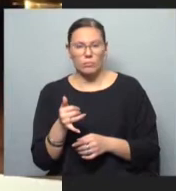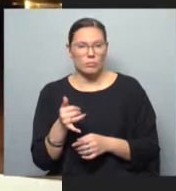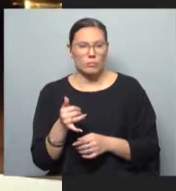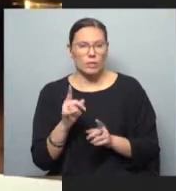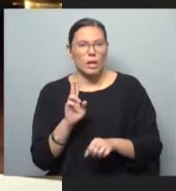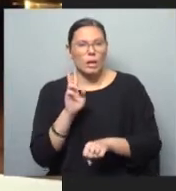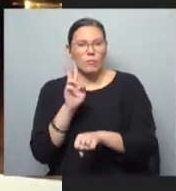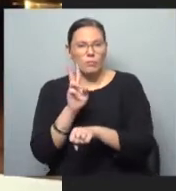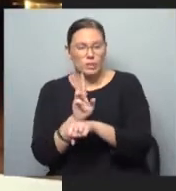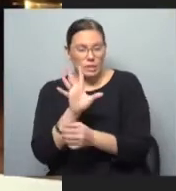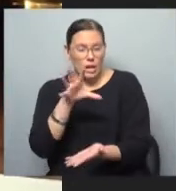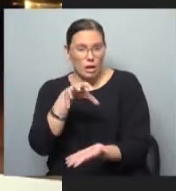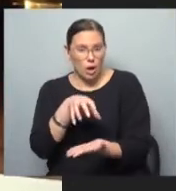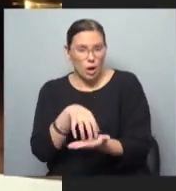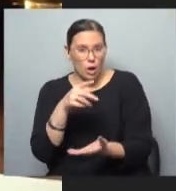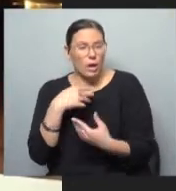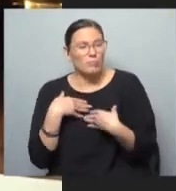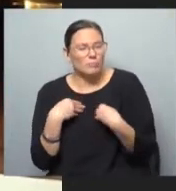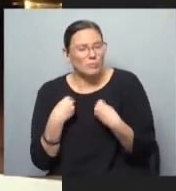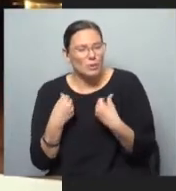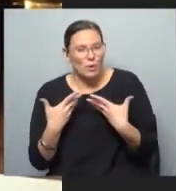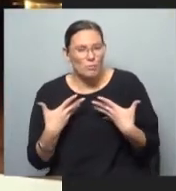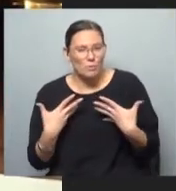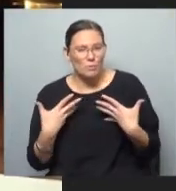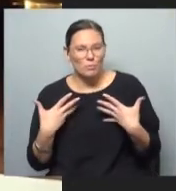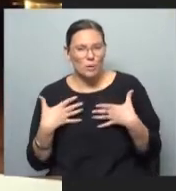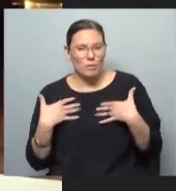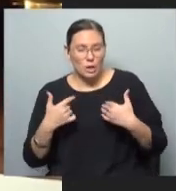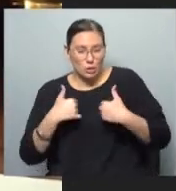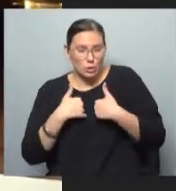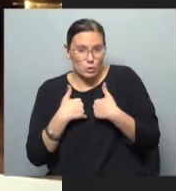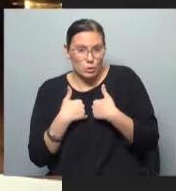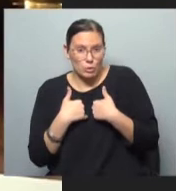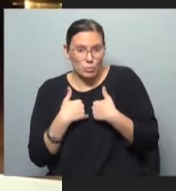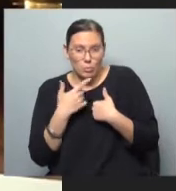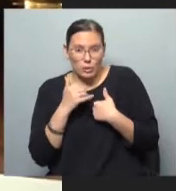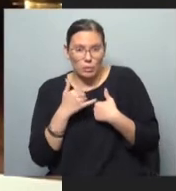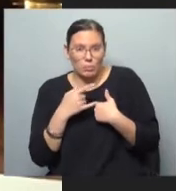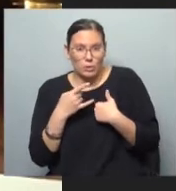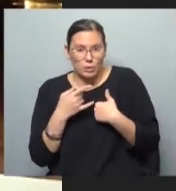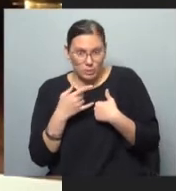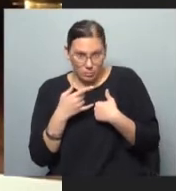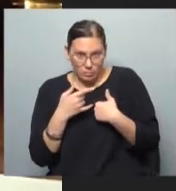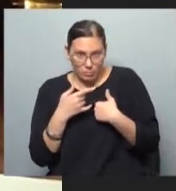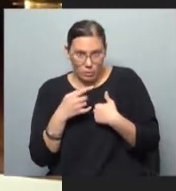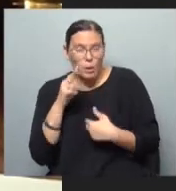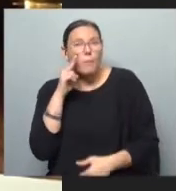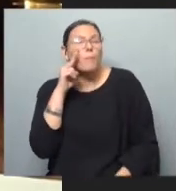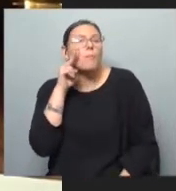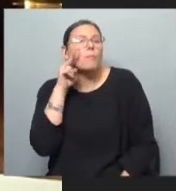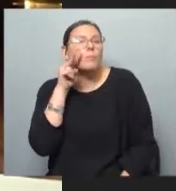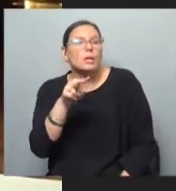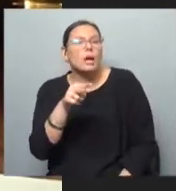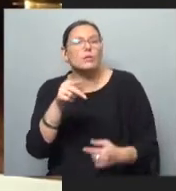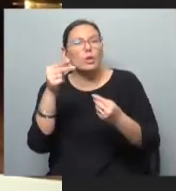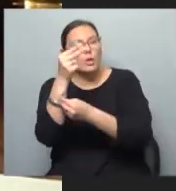Visitar Rompao Chai realmente, o sea, conmueve. En mi caso, eso de quedarte minutos mirando un cuadro,